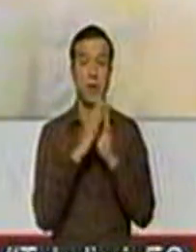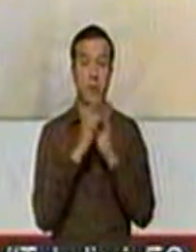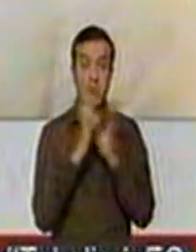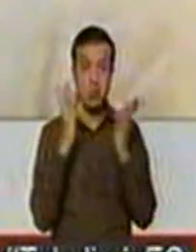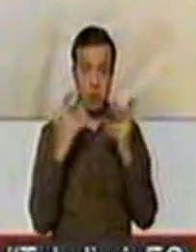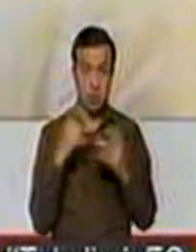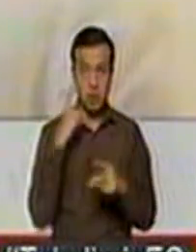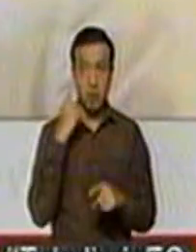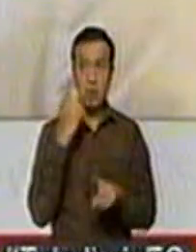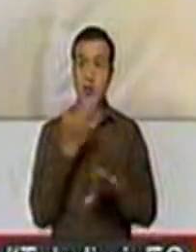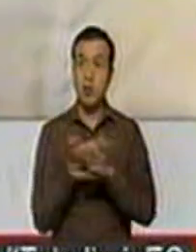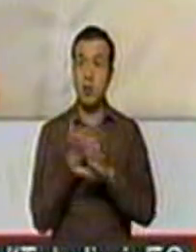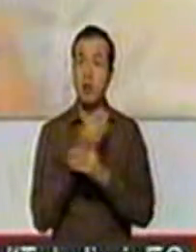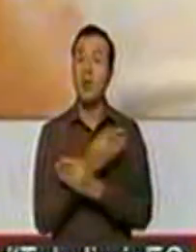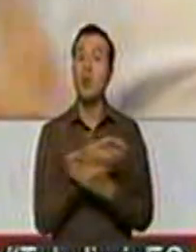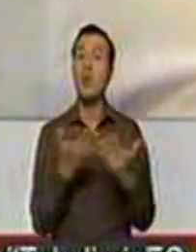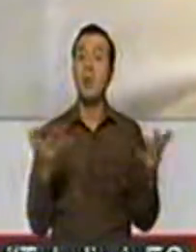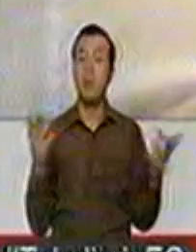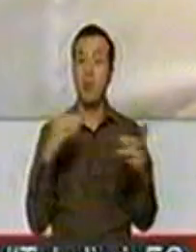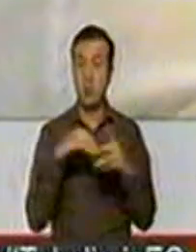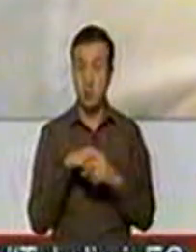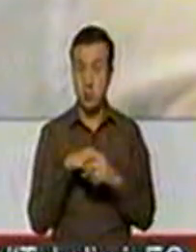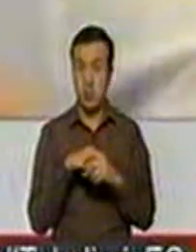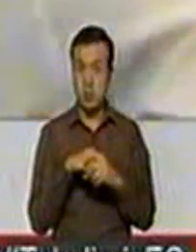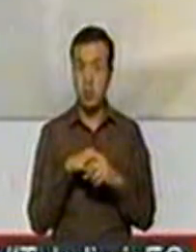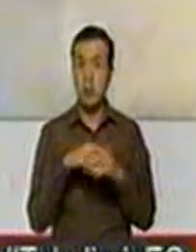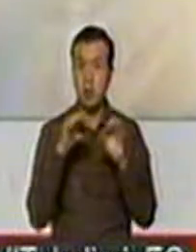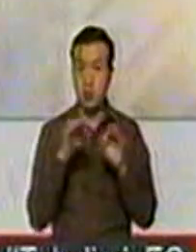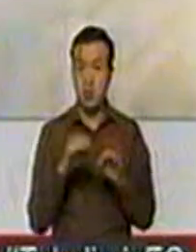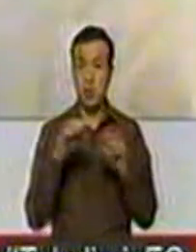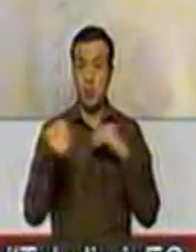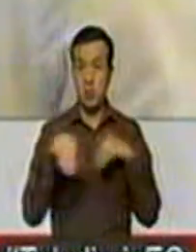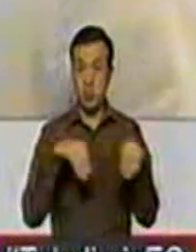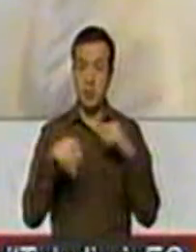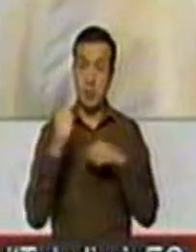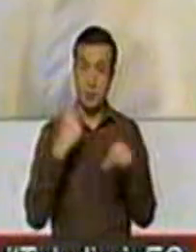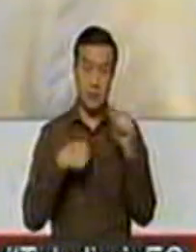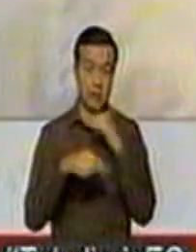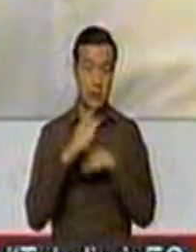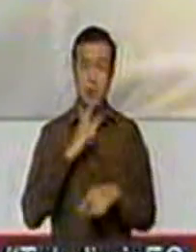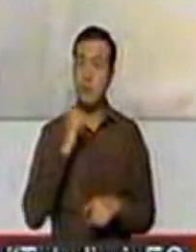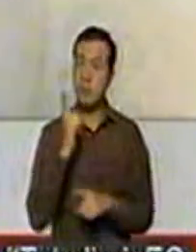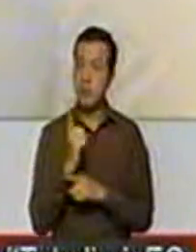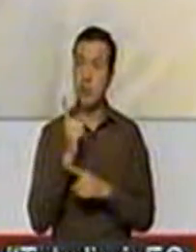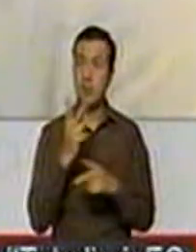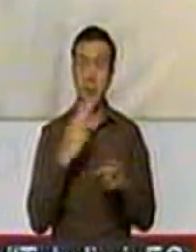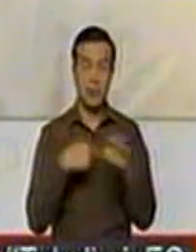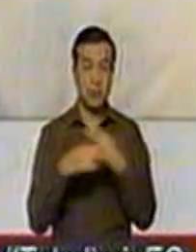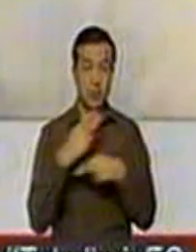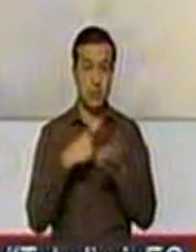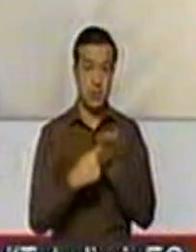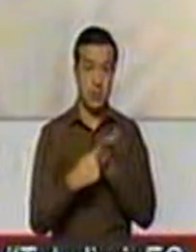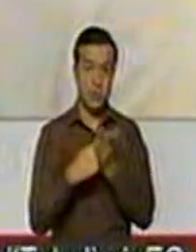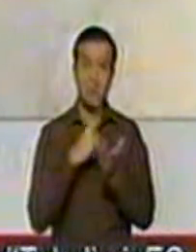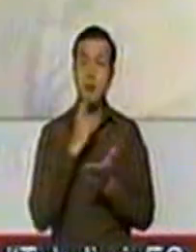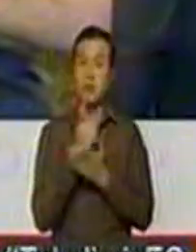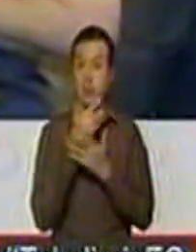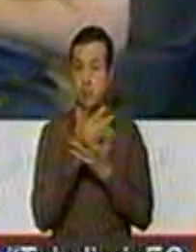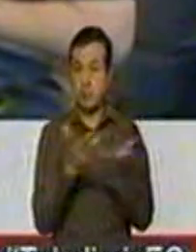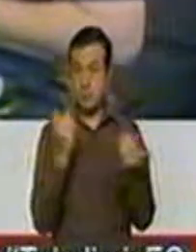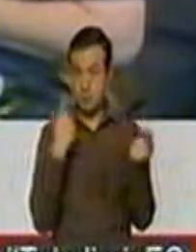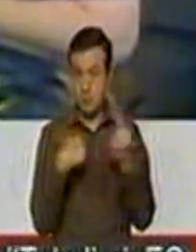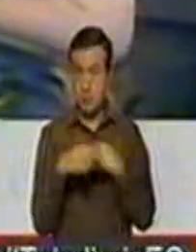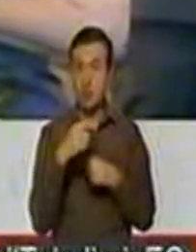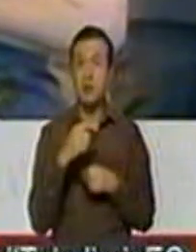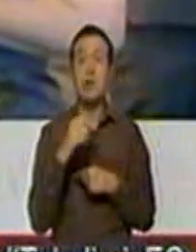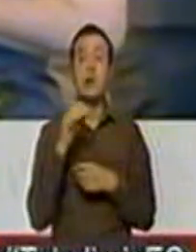nosotros se nos dio la oportunidad de entrar a una cadena de supermercado, en la cual estamos negociando actualmente para poder ingresar. Como